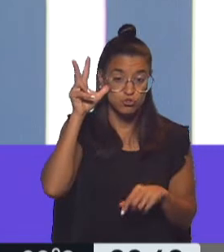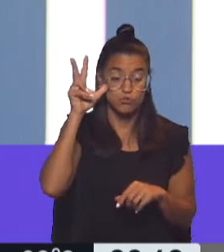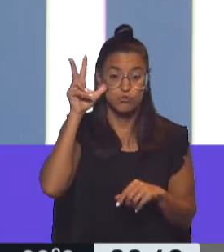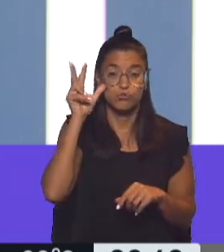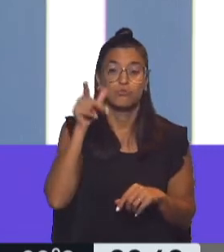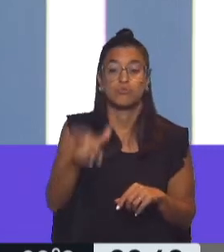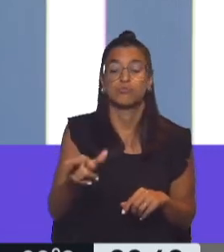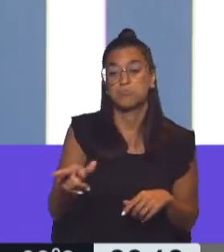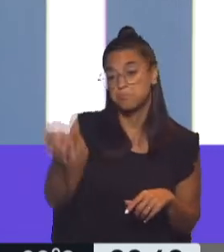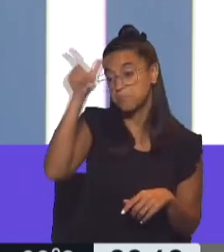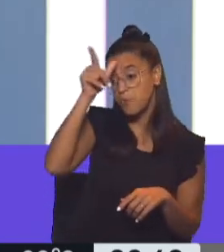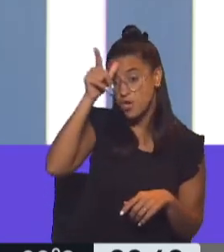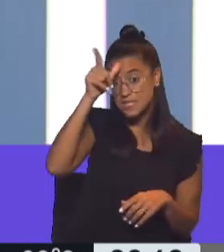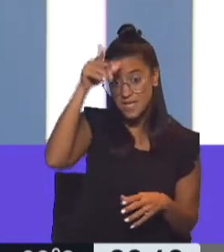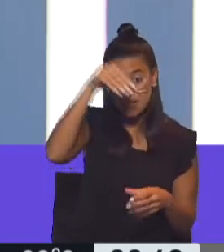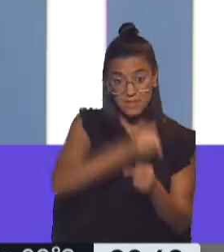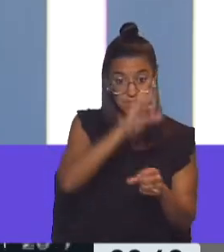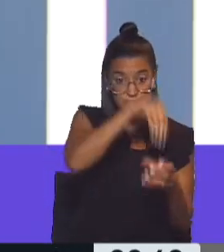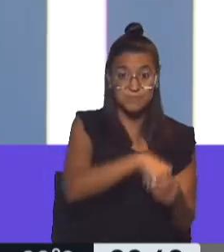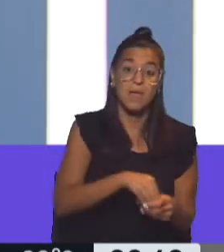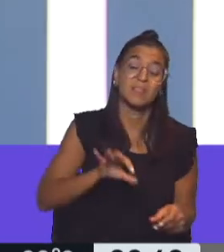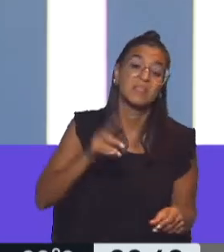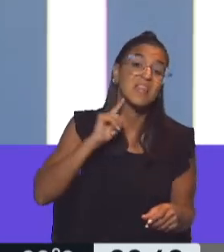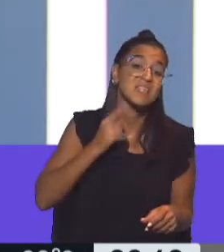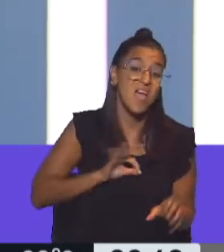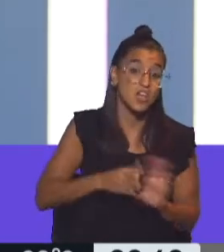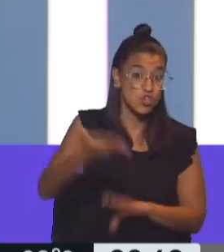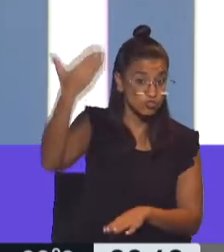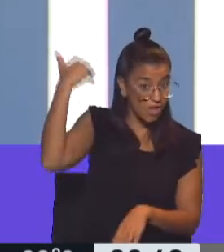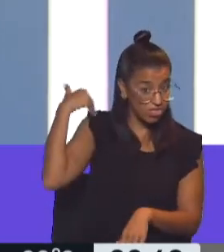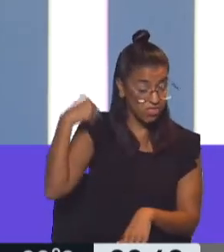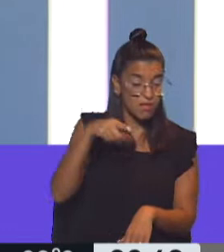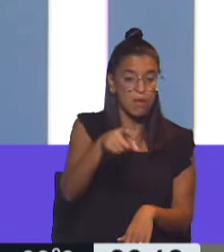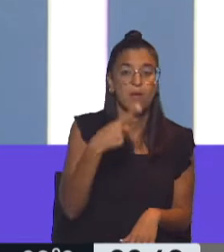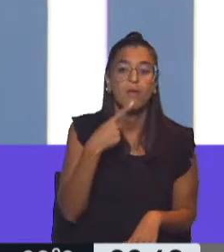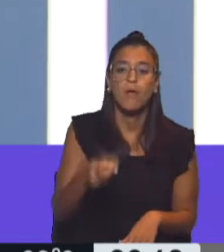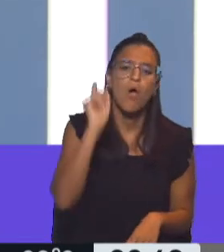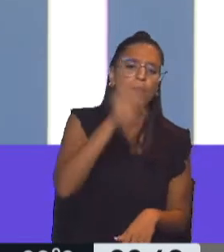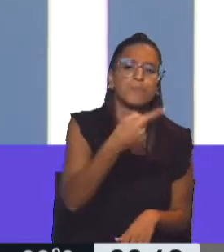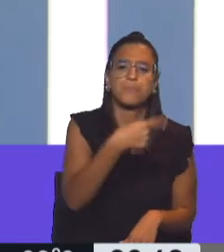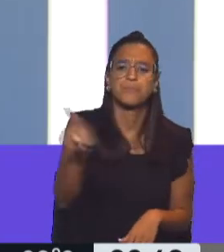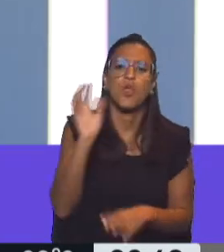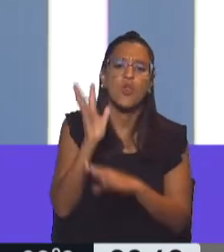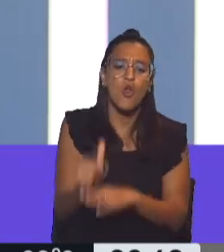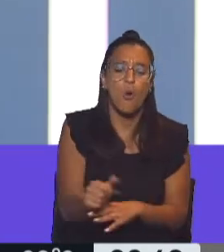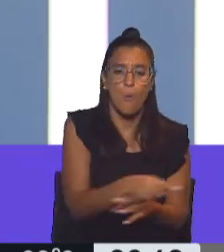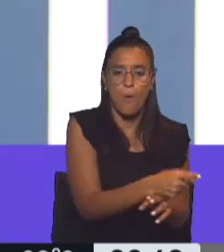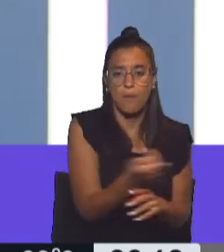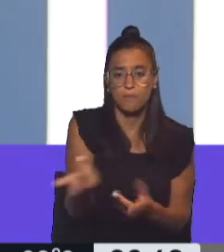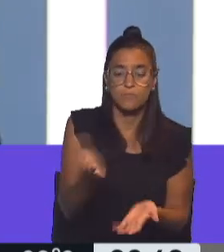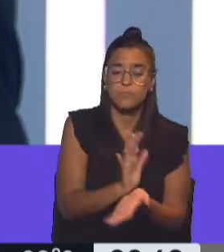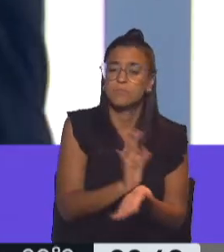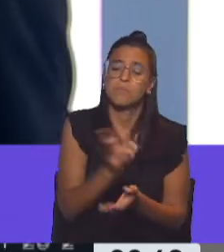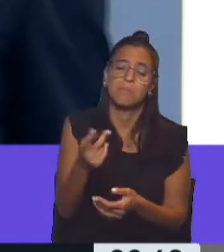oficiales de la comisaría 8a hace 13 años lo obligan a robar para ellos el vídeo se